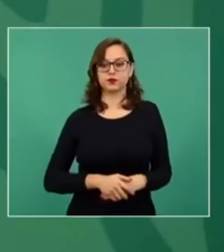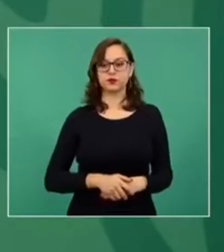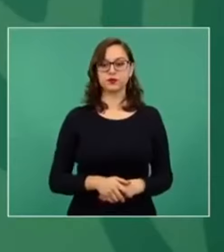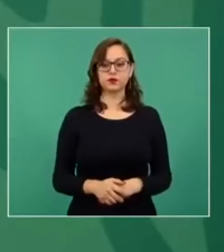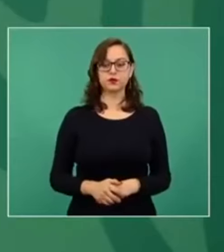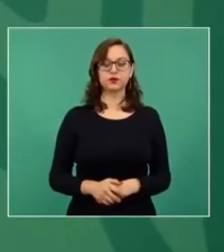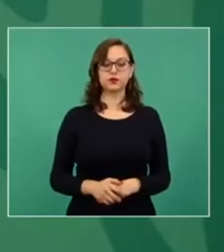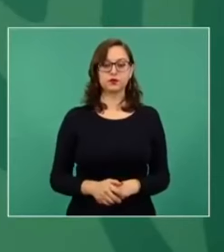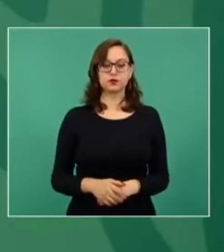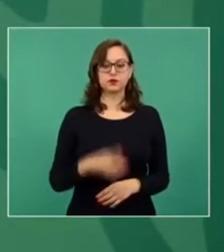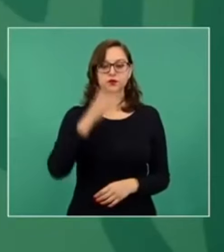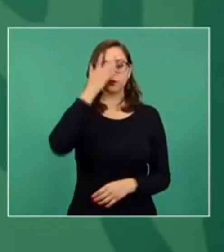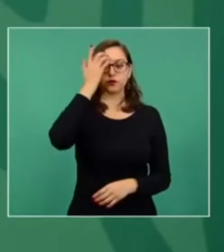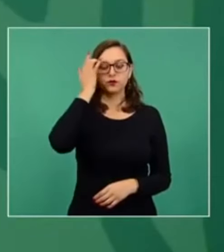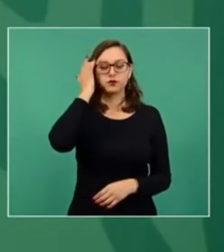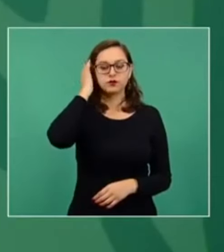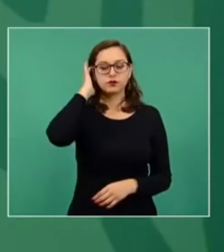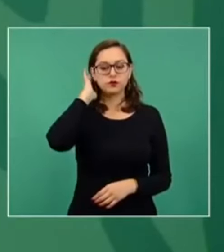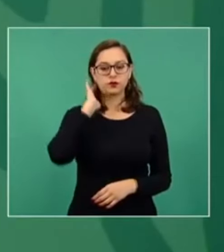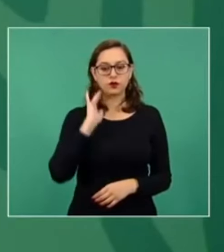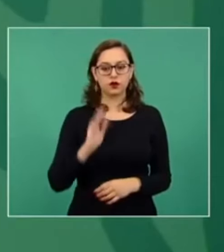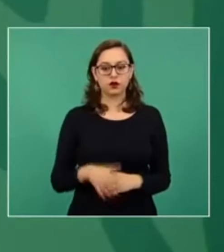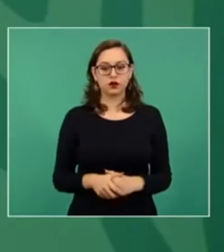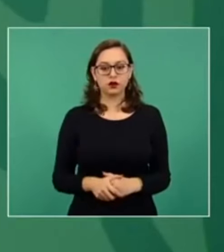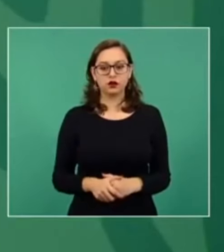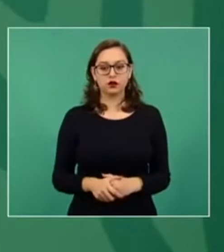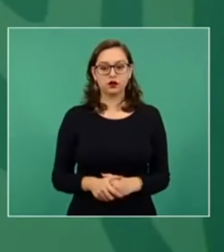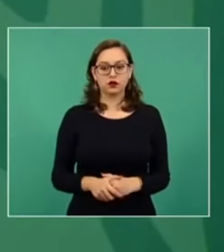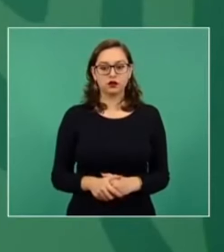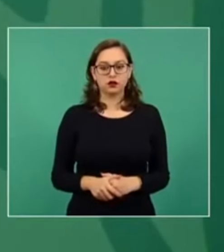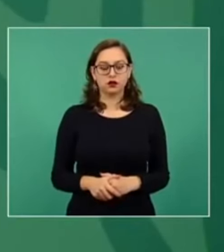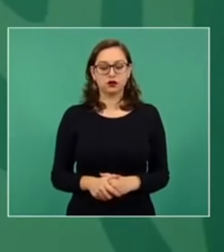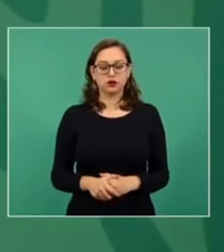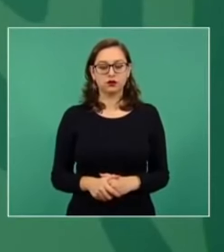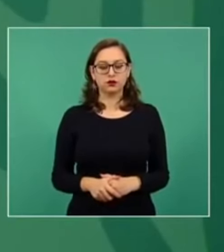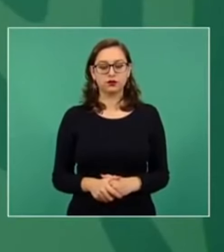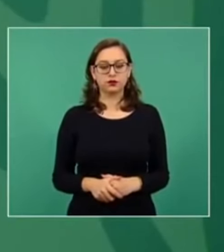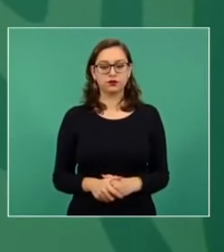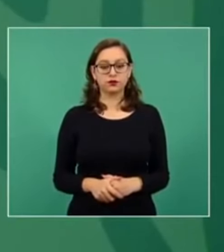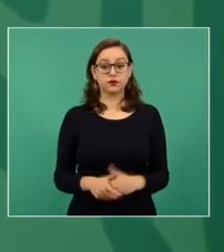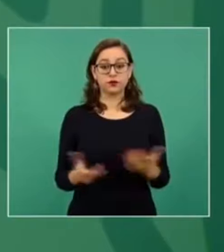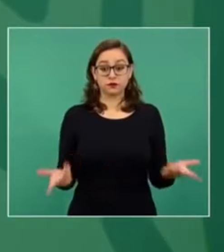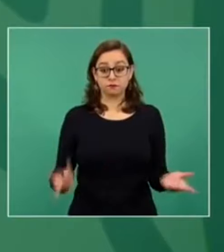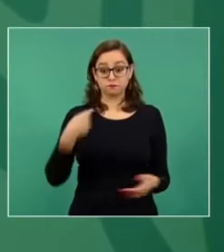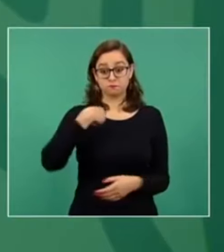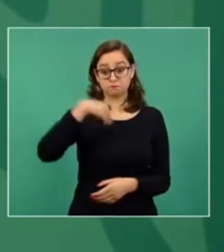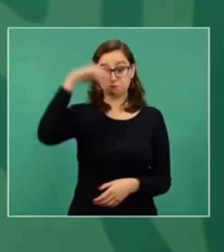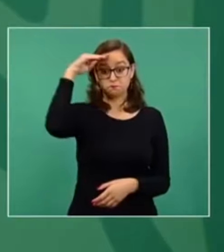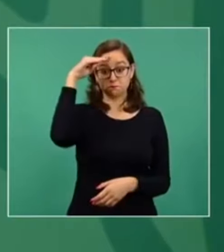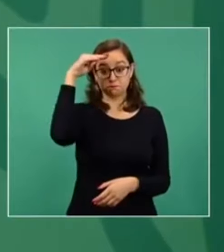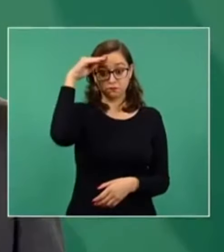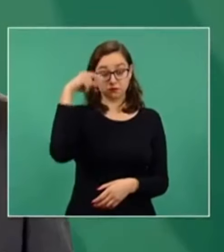ser algo que surja de la misma comunidad